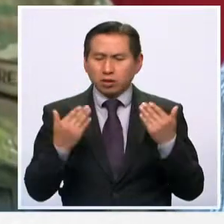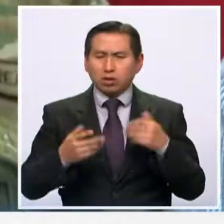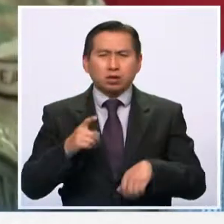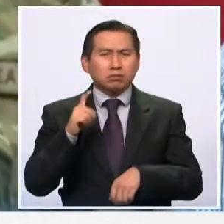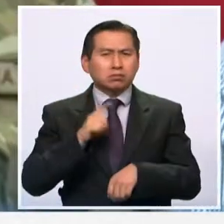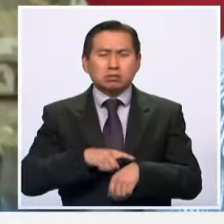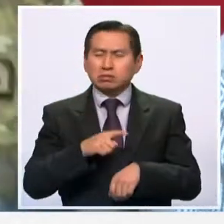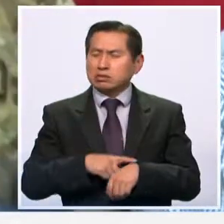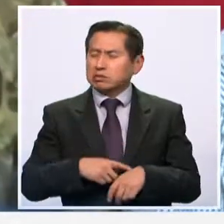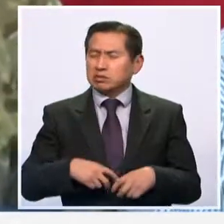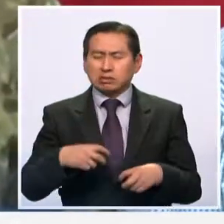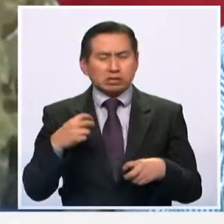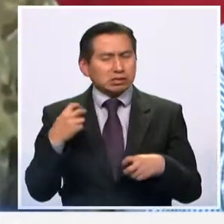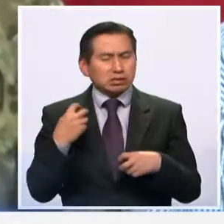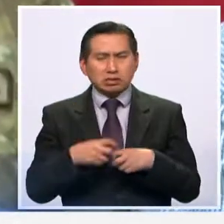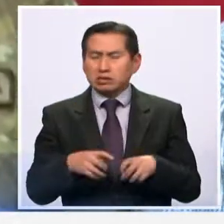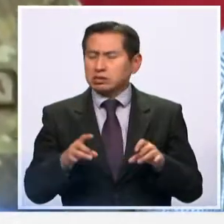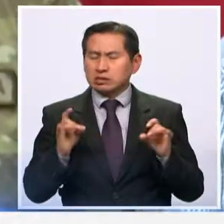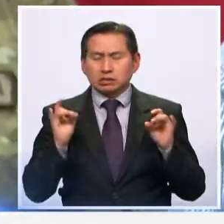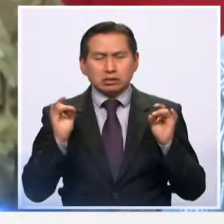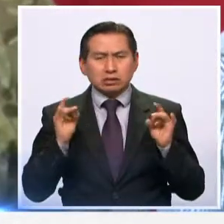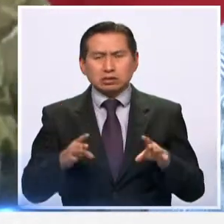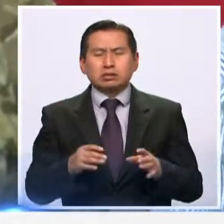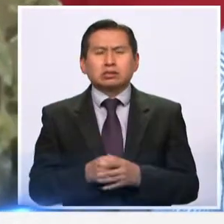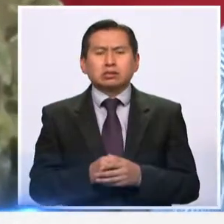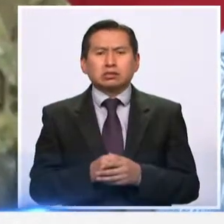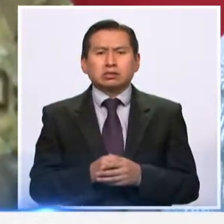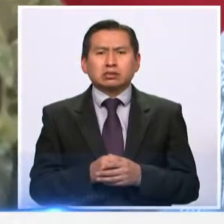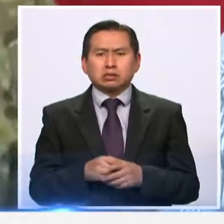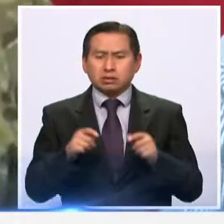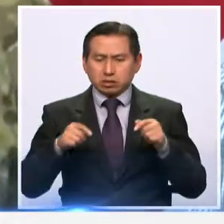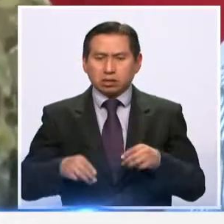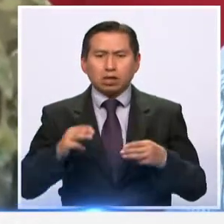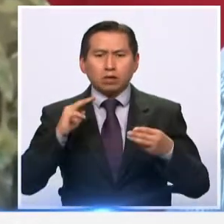complicado en el valiente pueblo montereño.